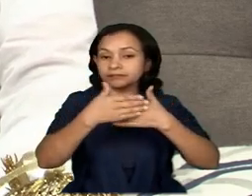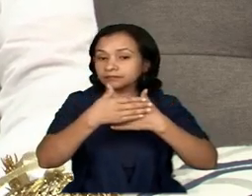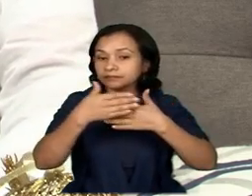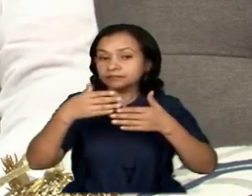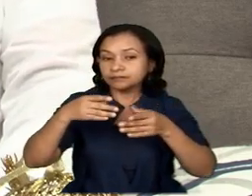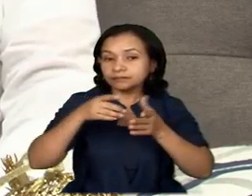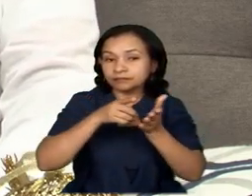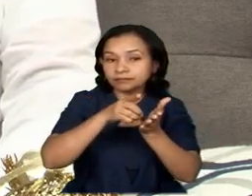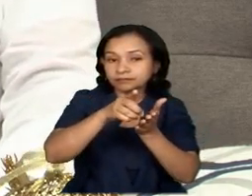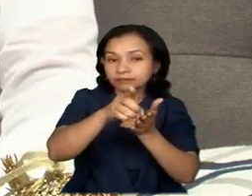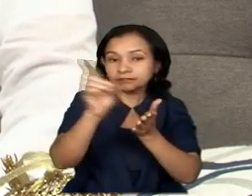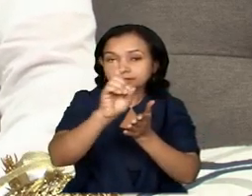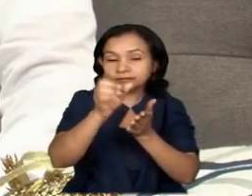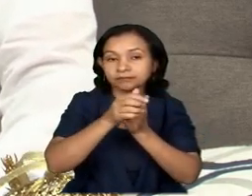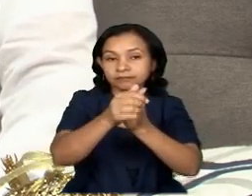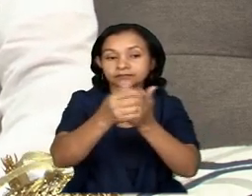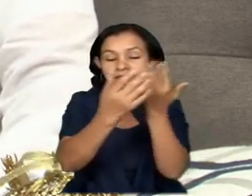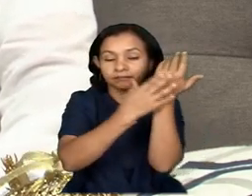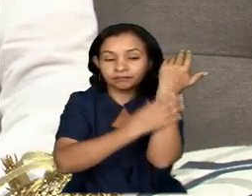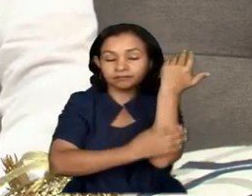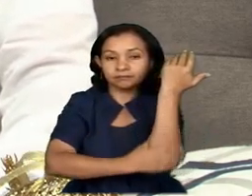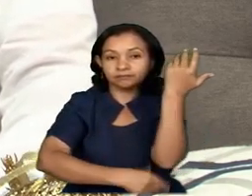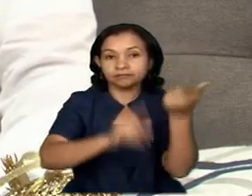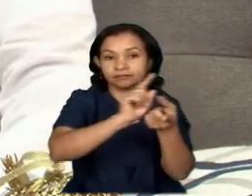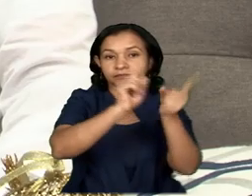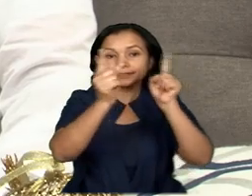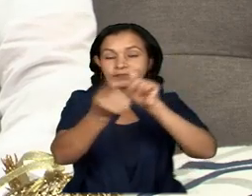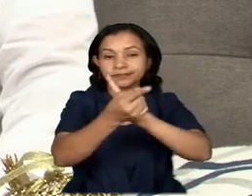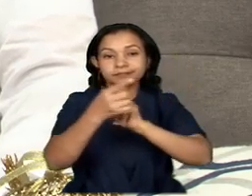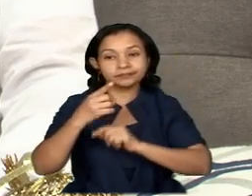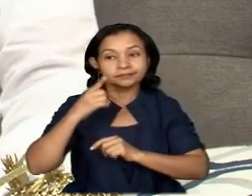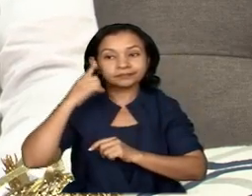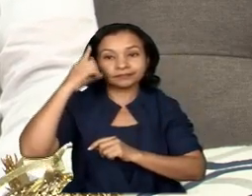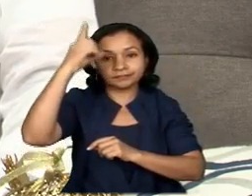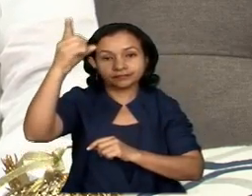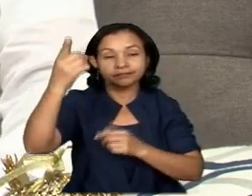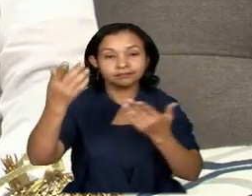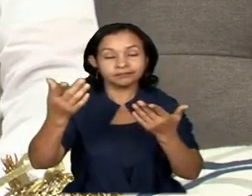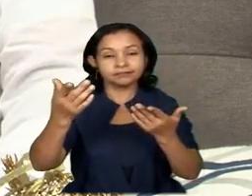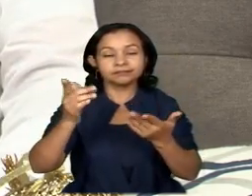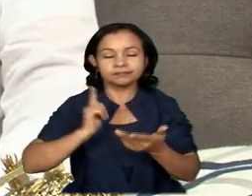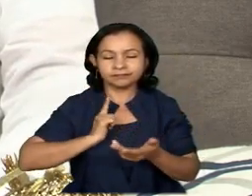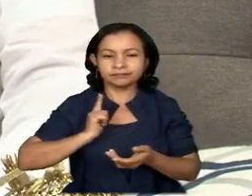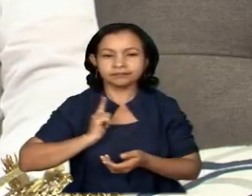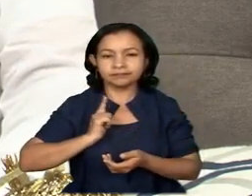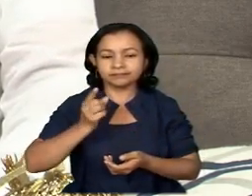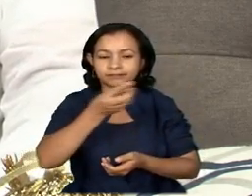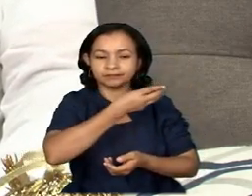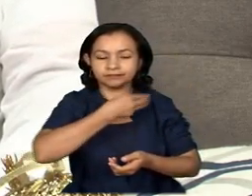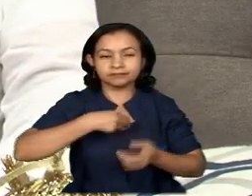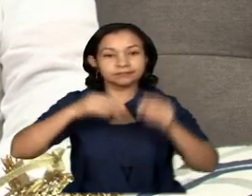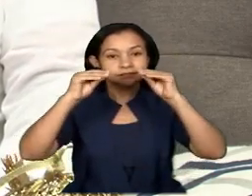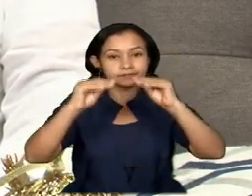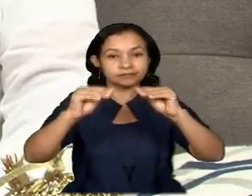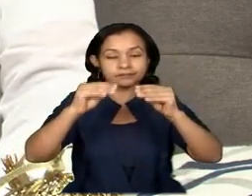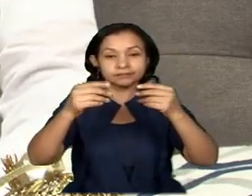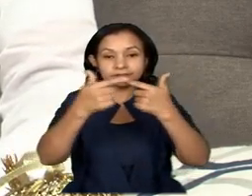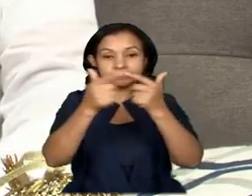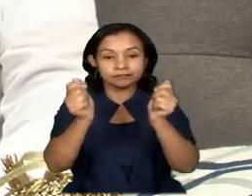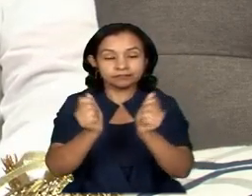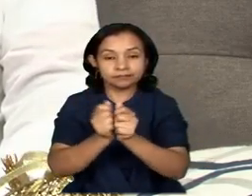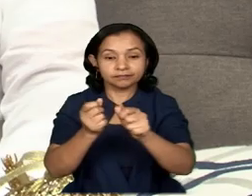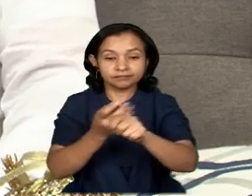para romper la pobreza heredada y prosperar. Entonces, cuentan con el Ministerio de Educación, con el equipo del